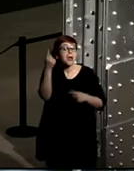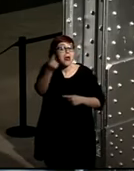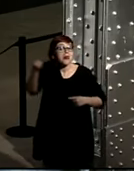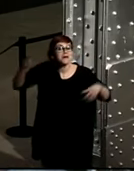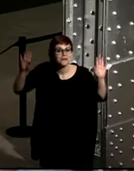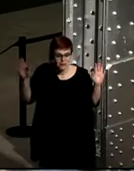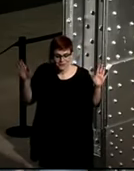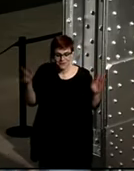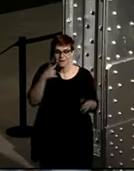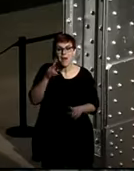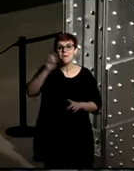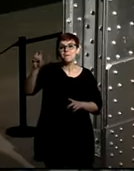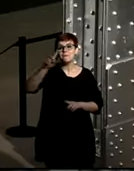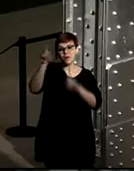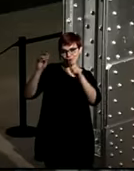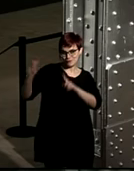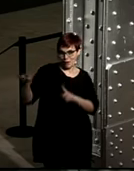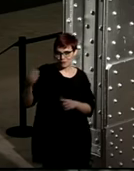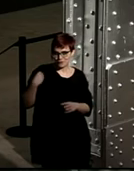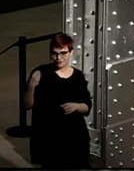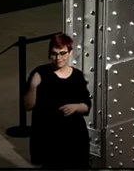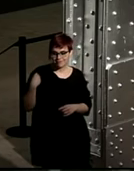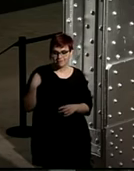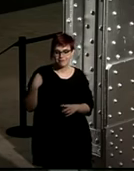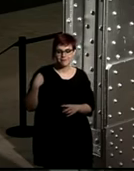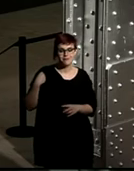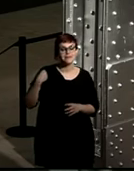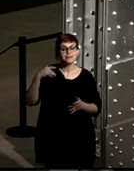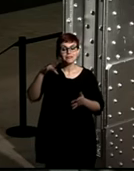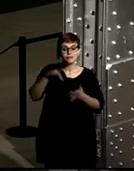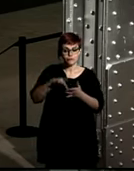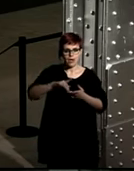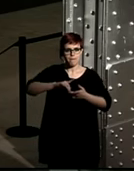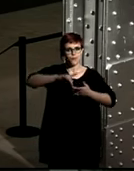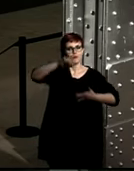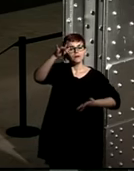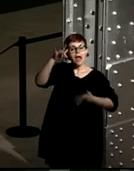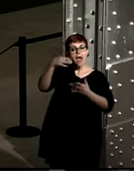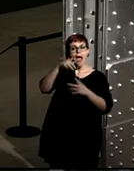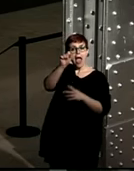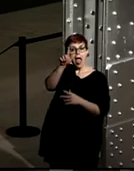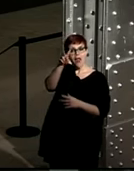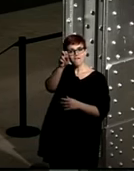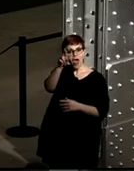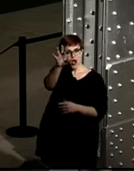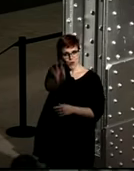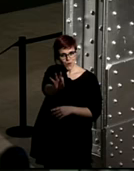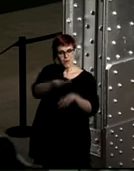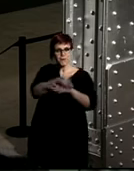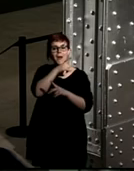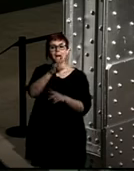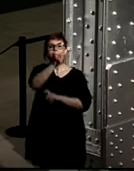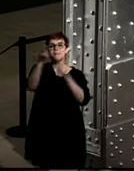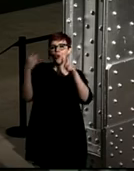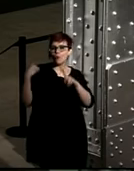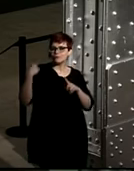iluminación. Otra de las preguntas que van entrando, nos pregunta Álvaro si en el casting de A